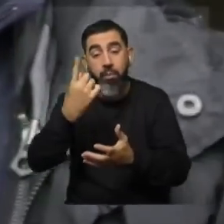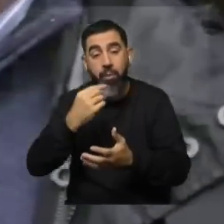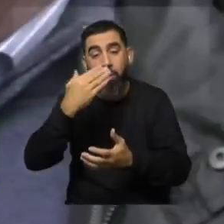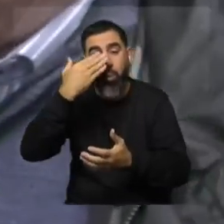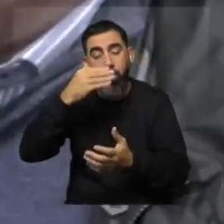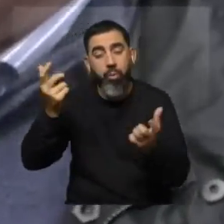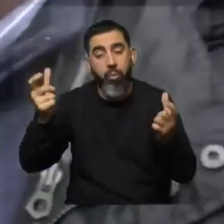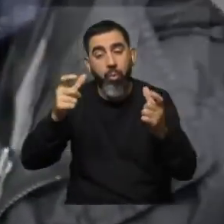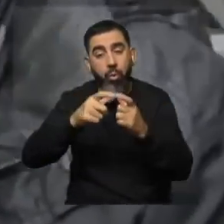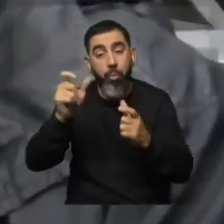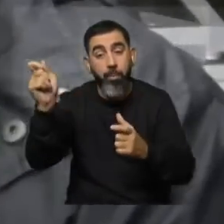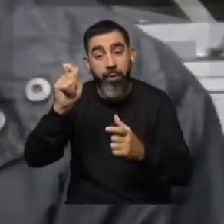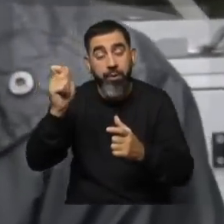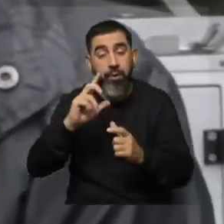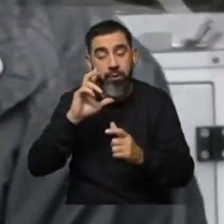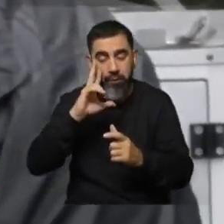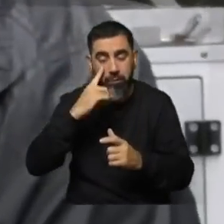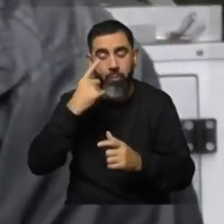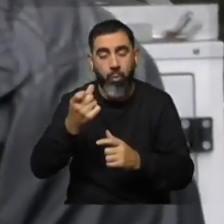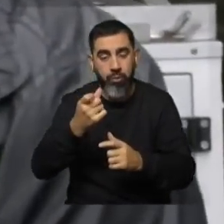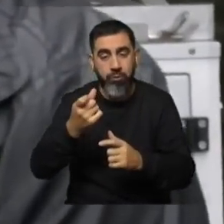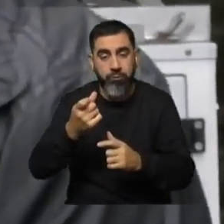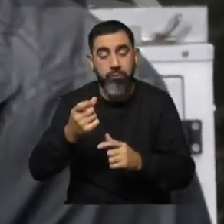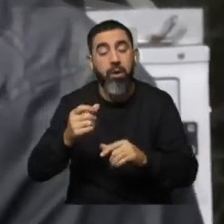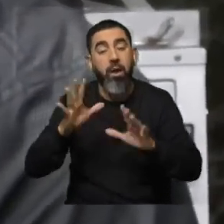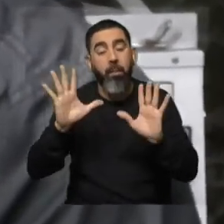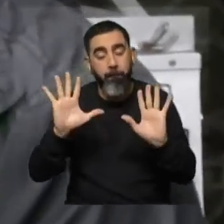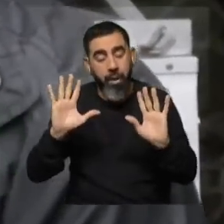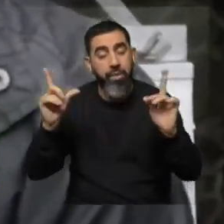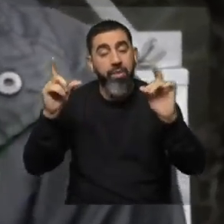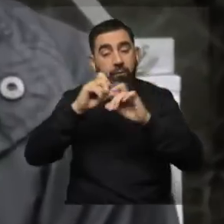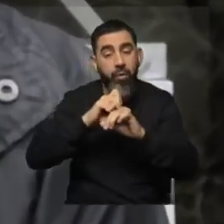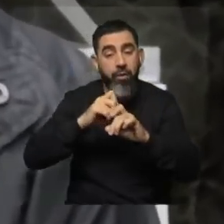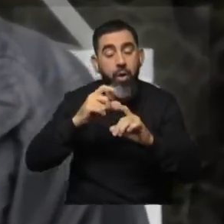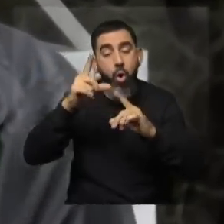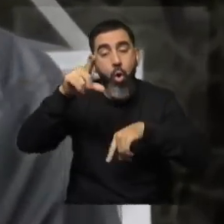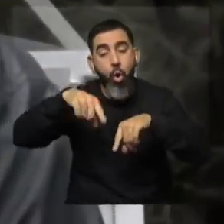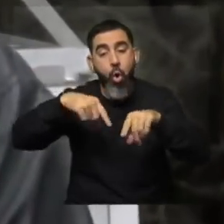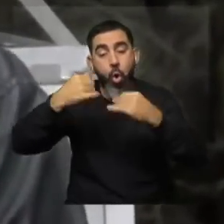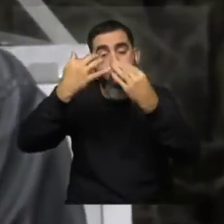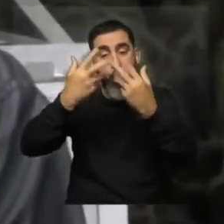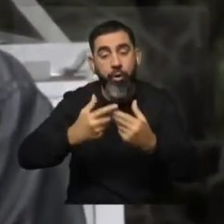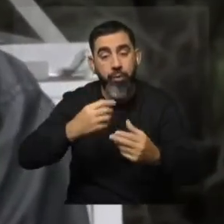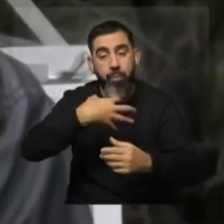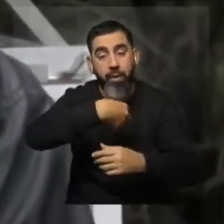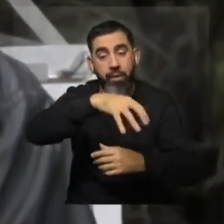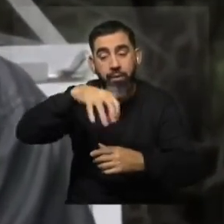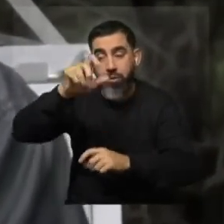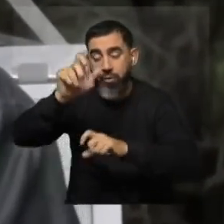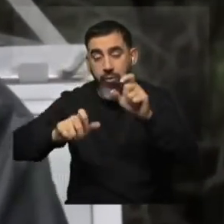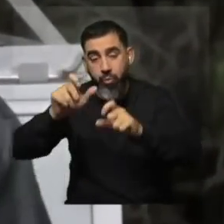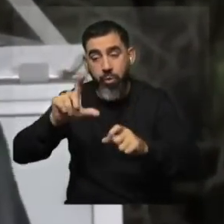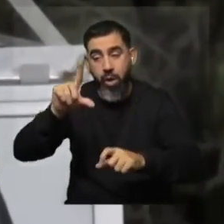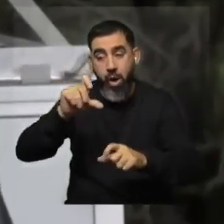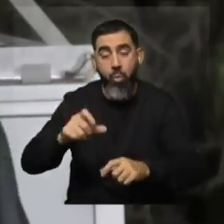último comité de emergencia que quizá aparezcan dificultades logísticas para distribuir o para hacer llegar a la gente